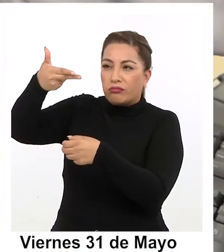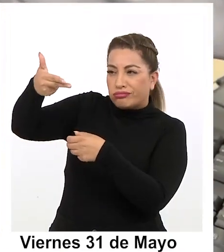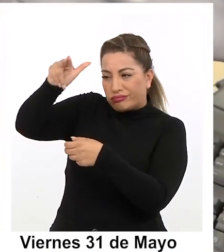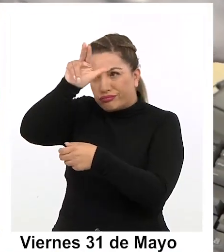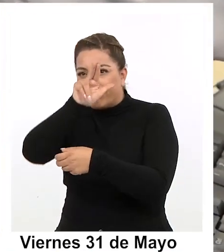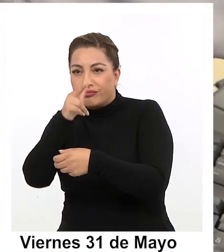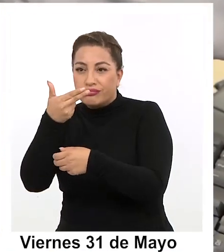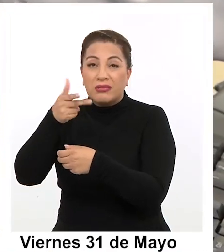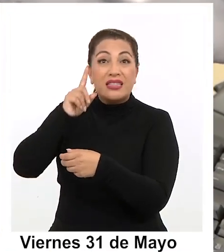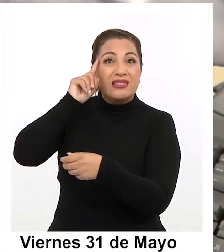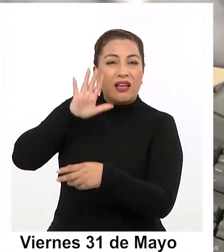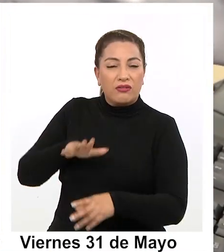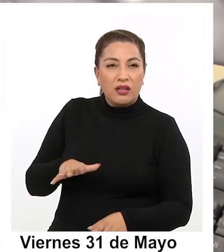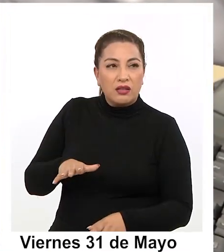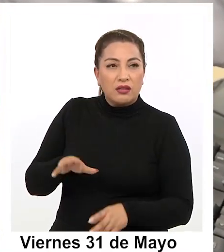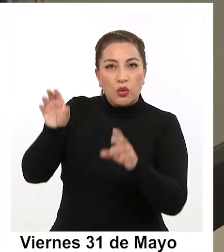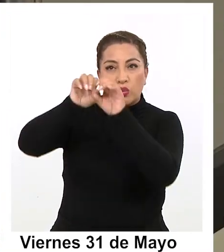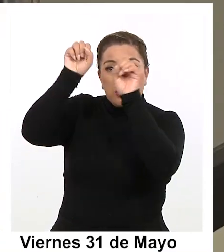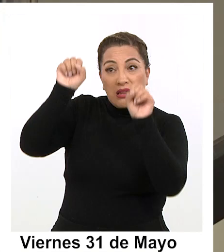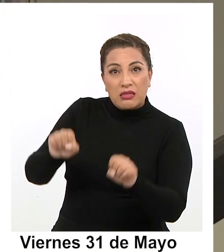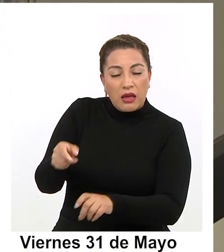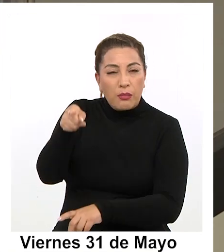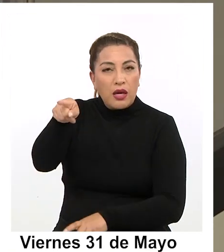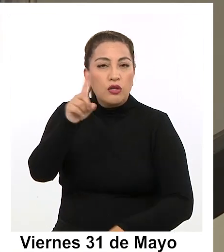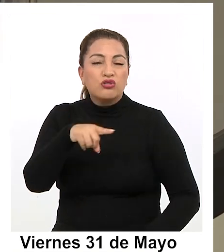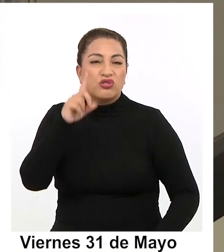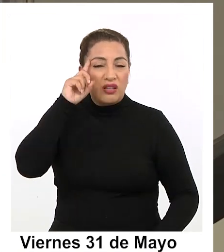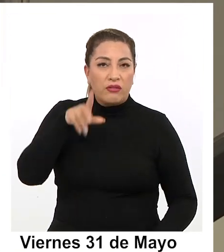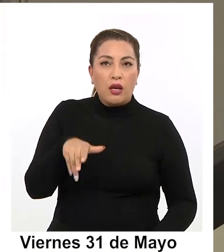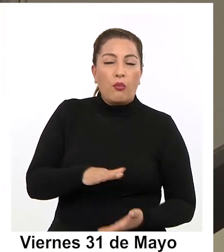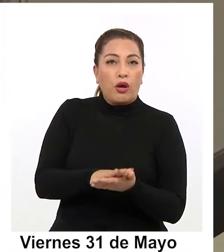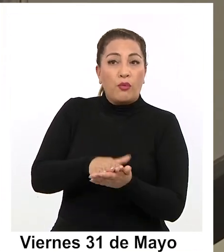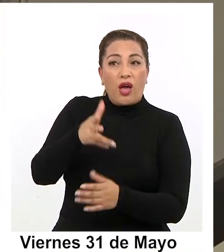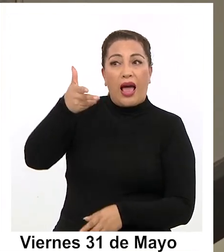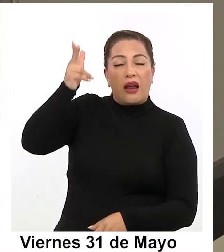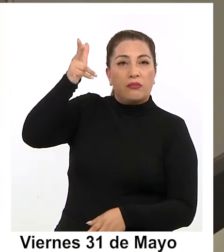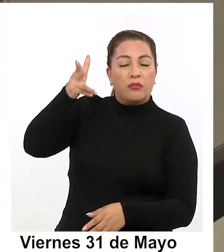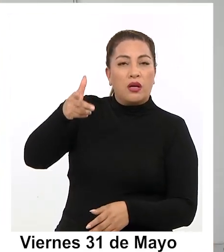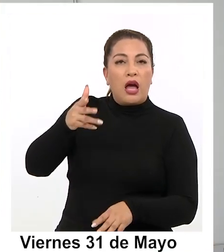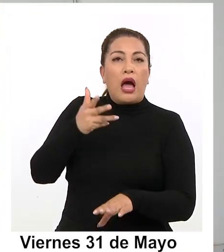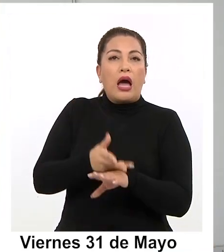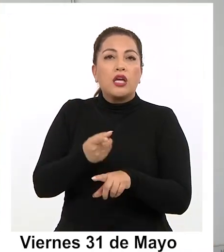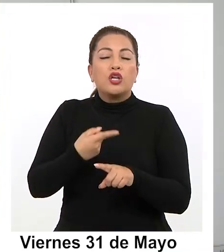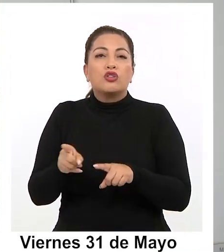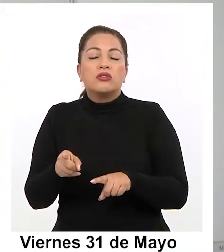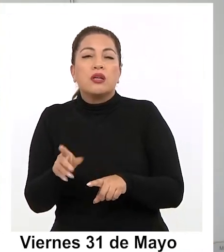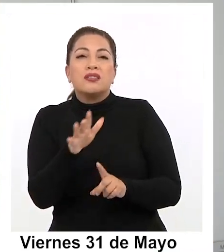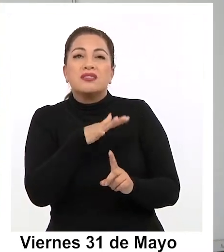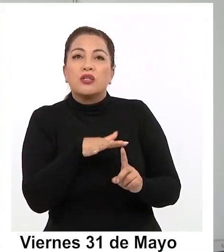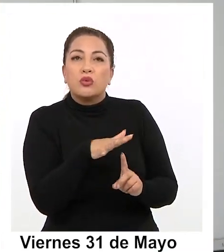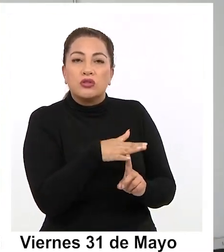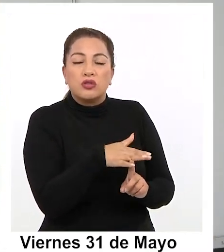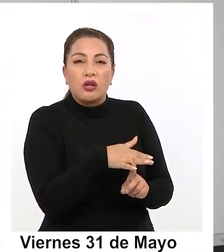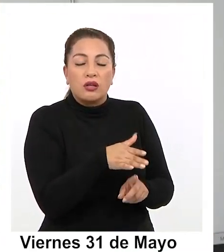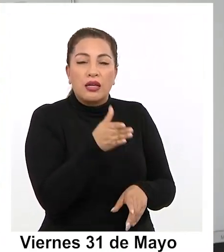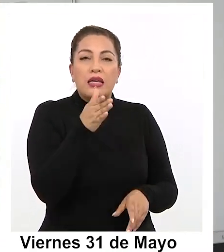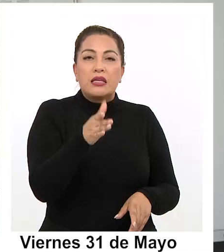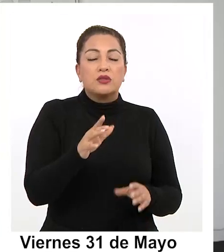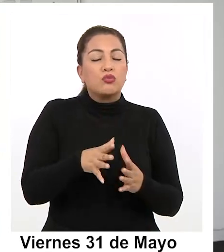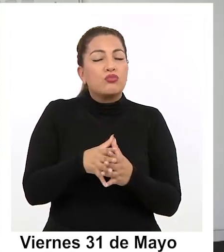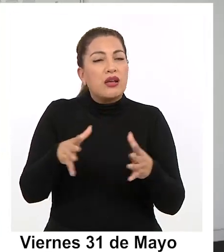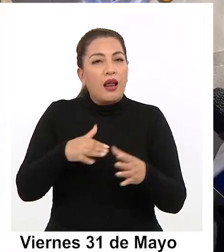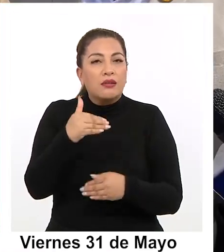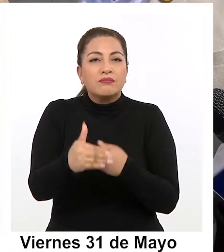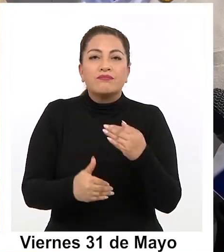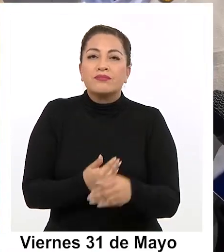registrados en el sistema Ibis y por lo tanto vamos a saber si es que esas armas de fuego participaron en otros hechos delictivos también y ese es un tremendo